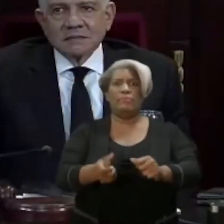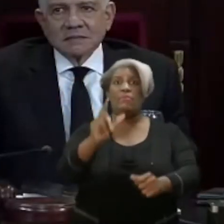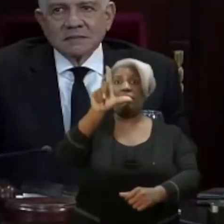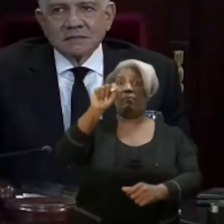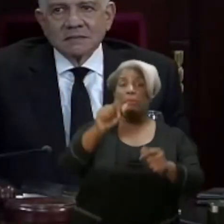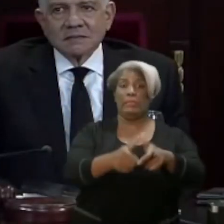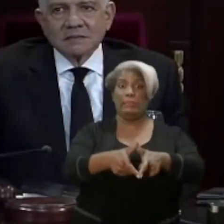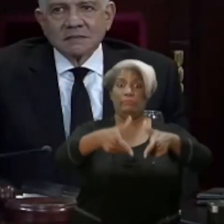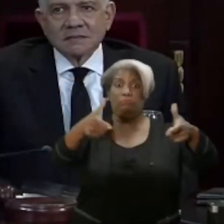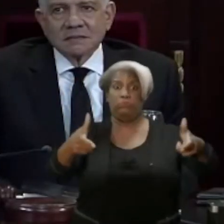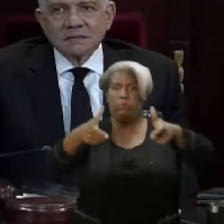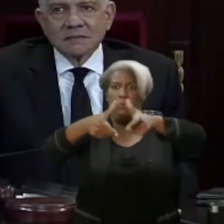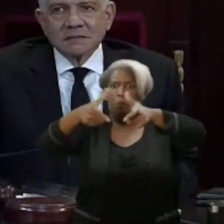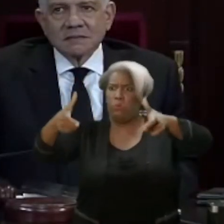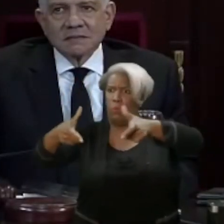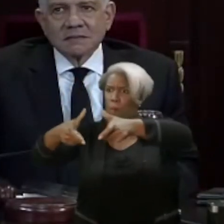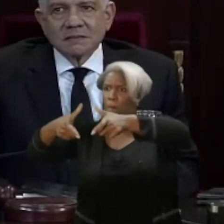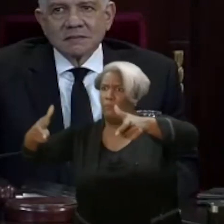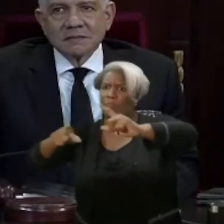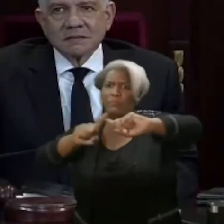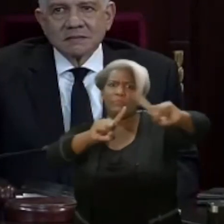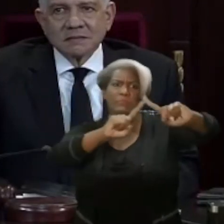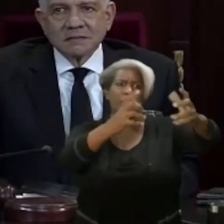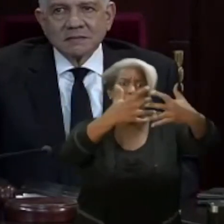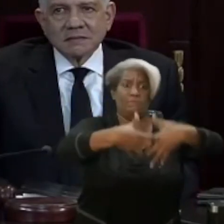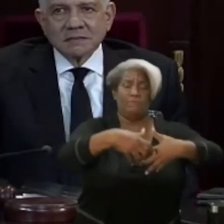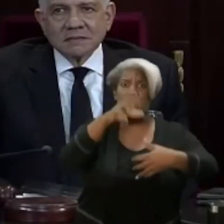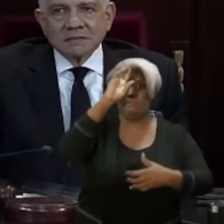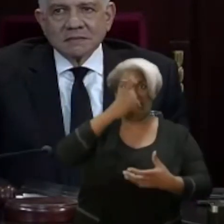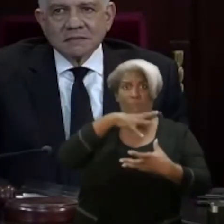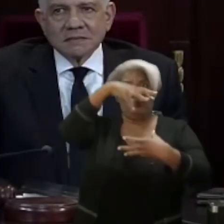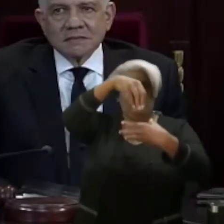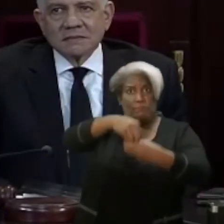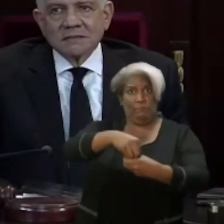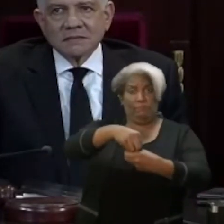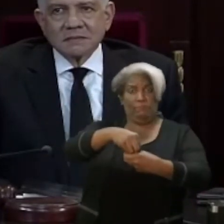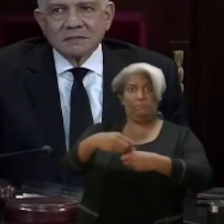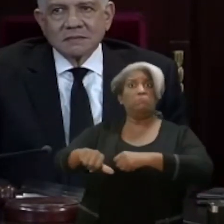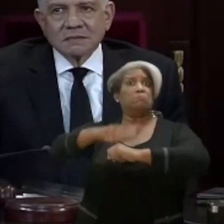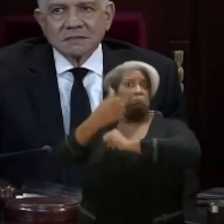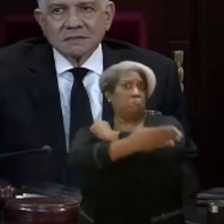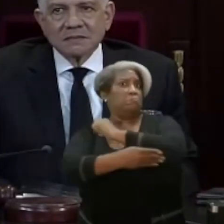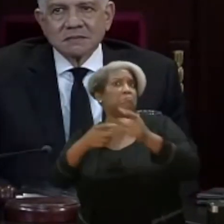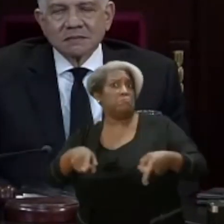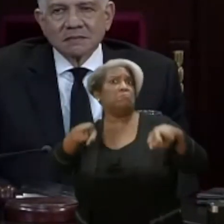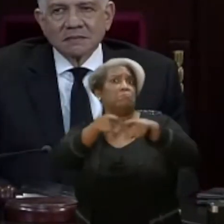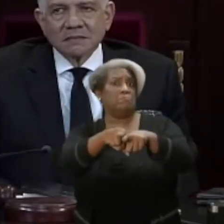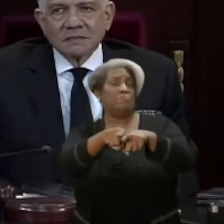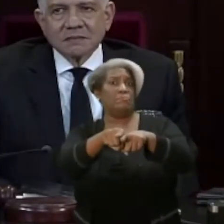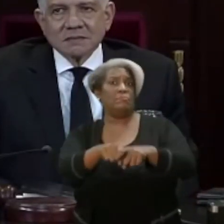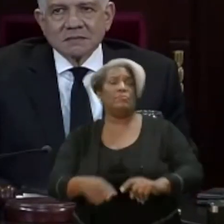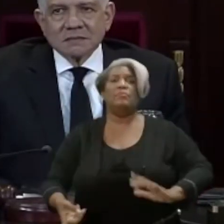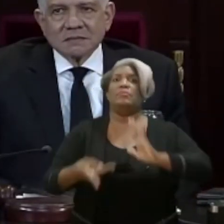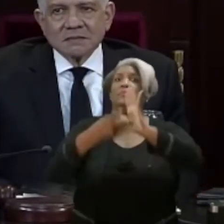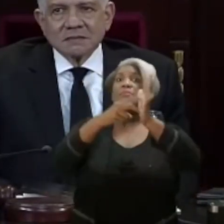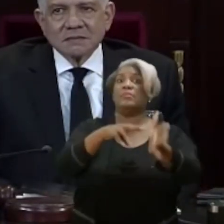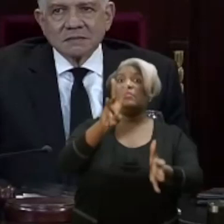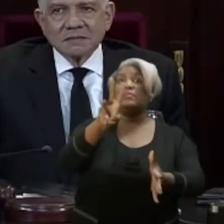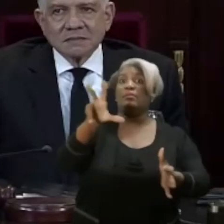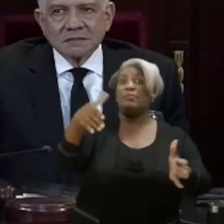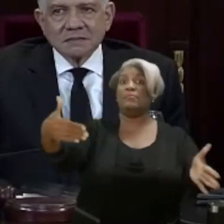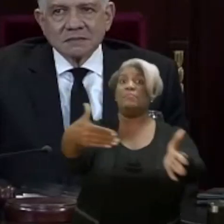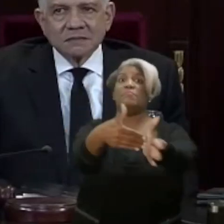expansiones de industrias nacionales e internacionales en territorio dominicano que representan una inversión de más de 63 mil millones de